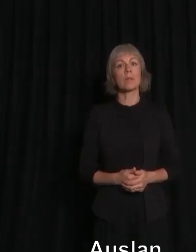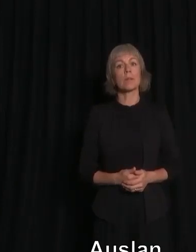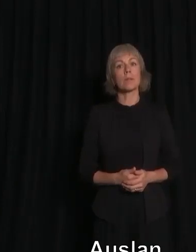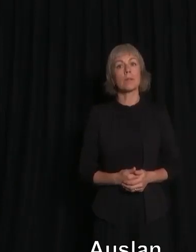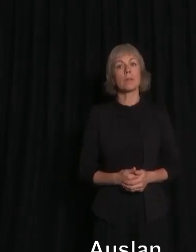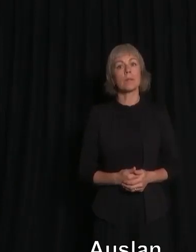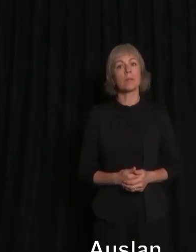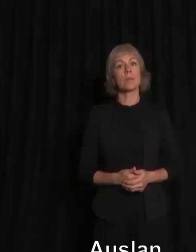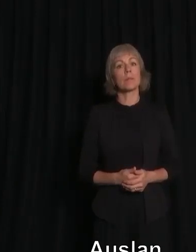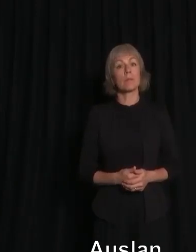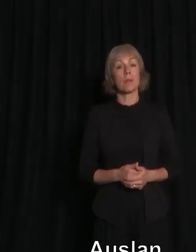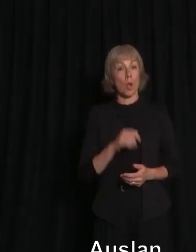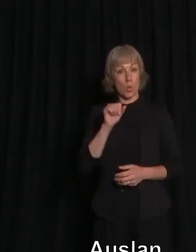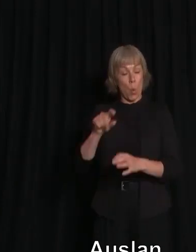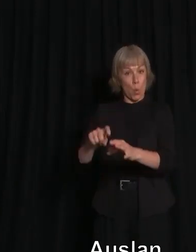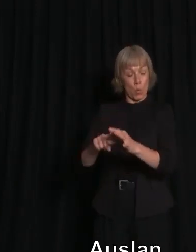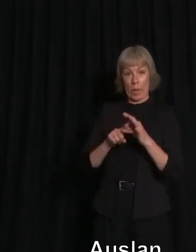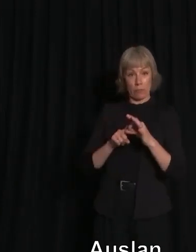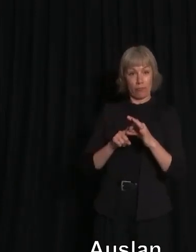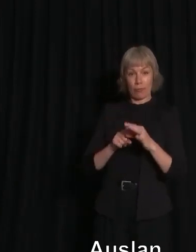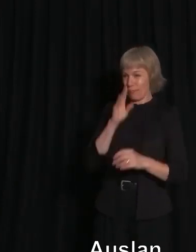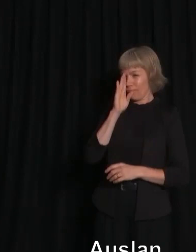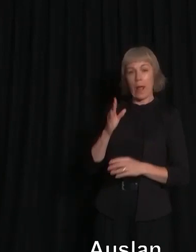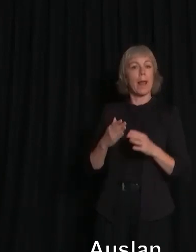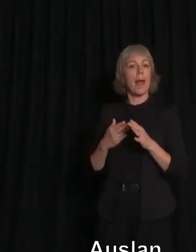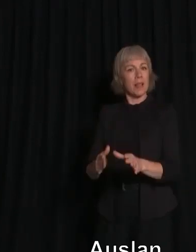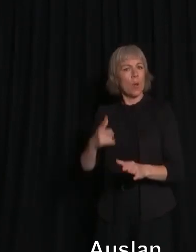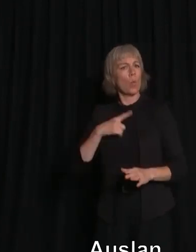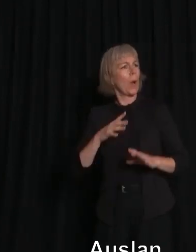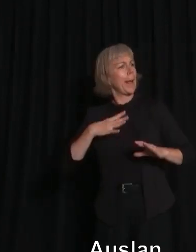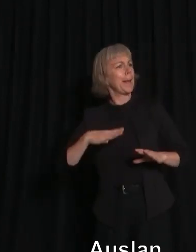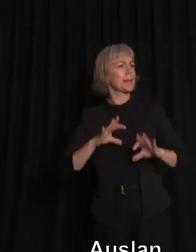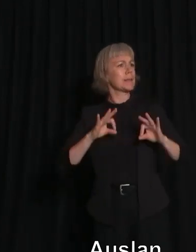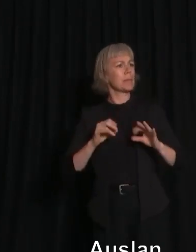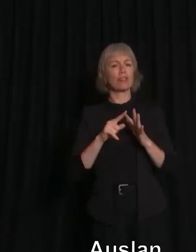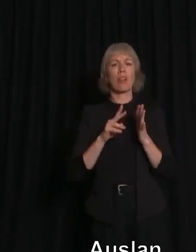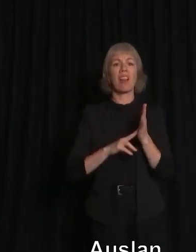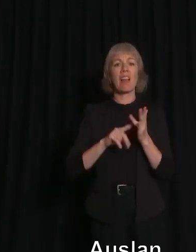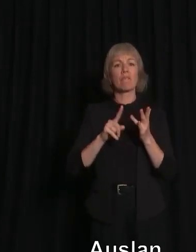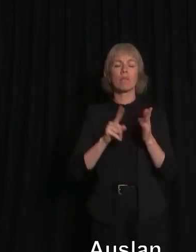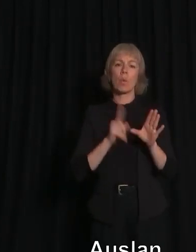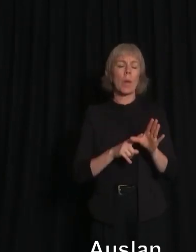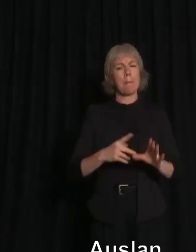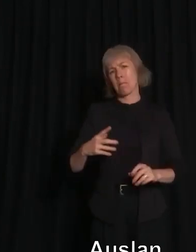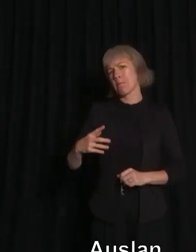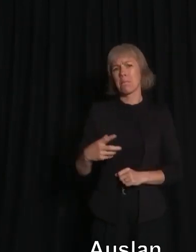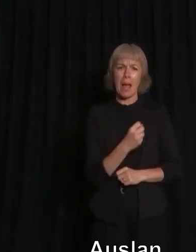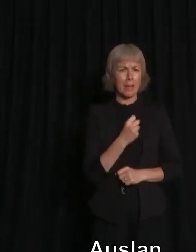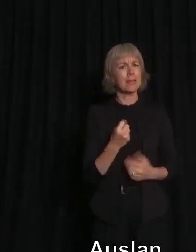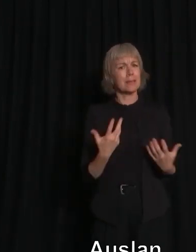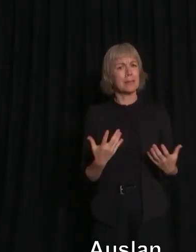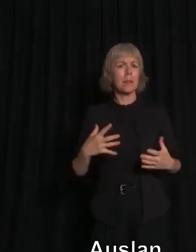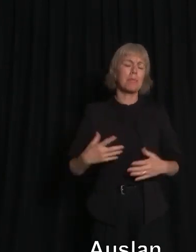going straight to the question about why we need special envoys, it's absolutely fundamental to recognize